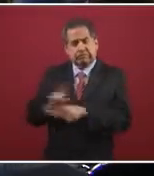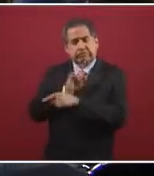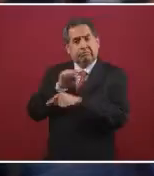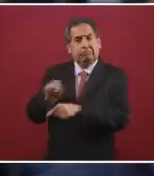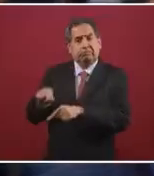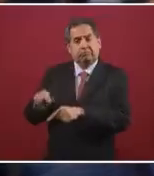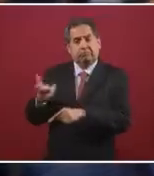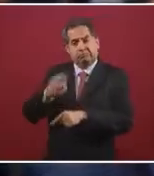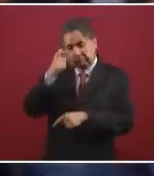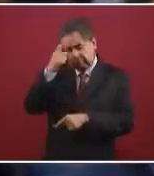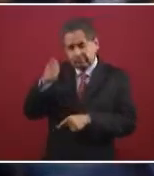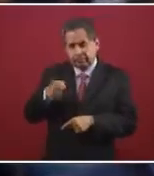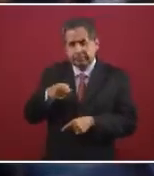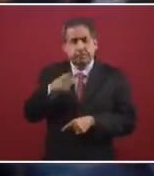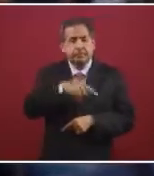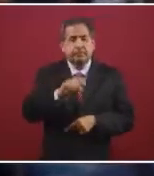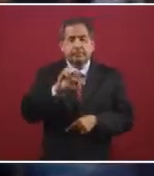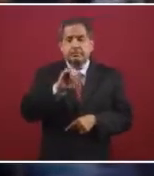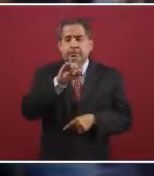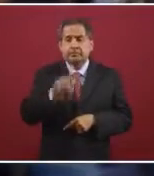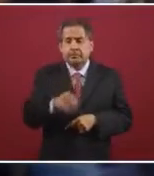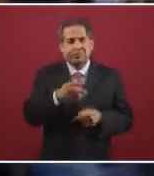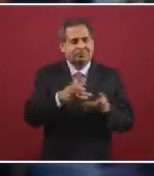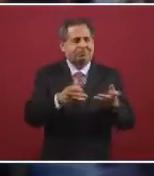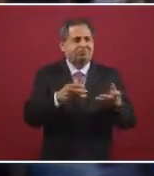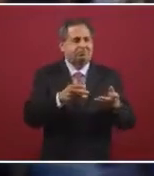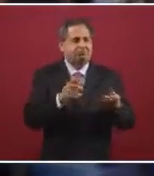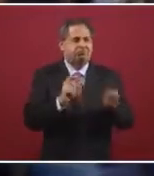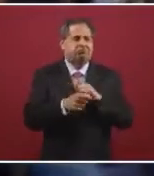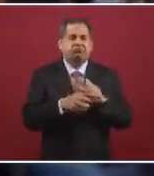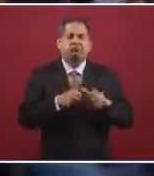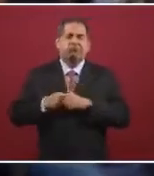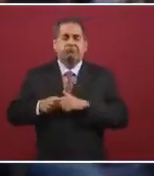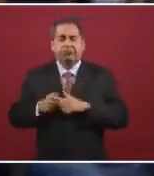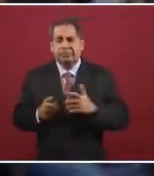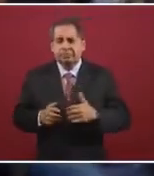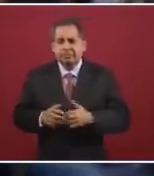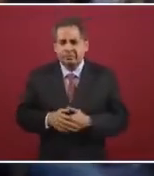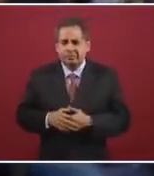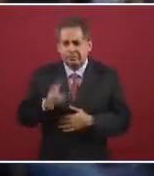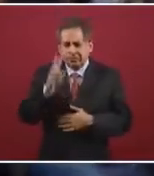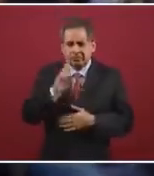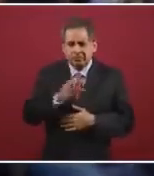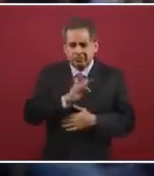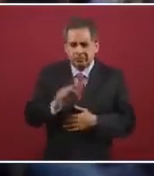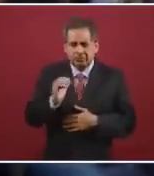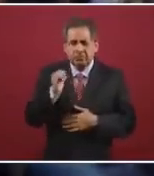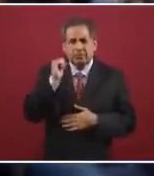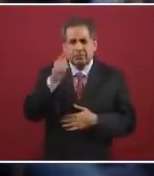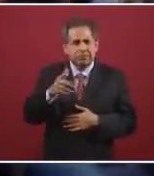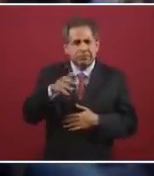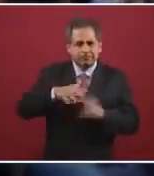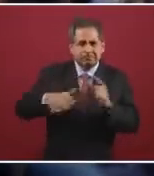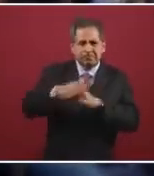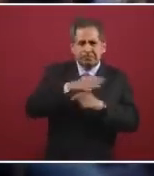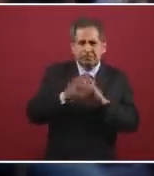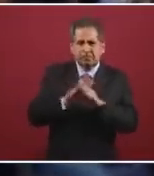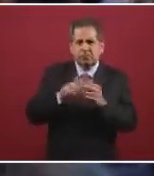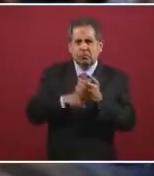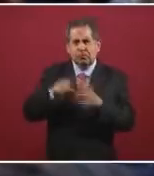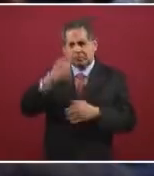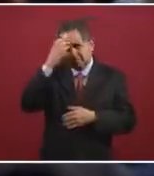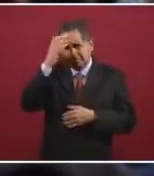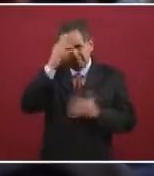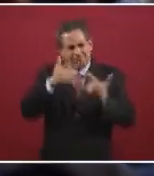Las tierras ejidales volvieron a ser de unos cuantos. ¿Sería posible? Hago el contexto, señor presidente, porque usted conoce